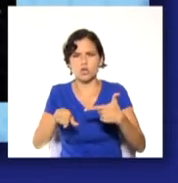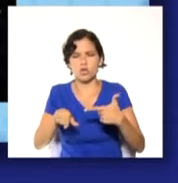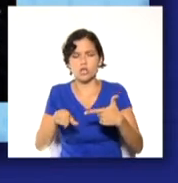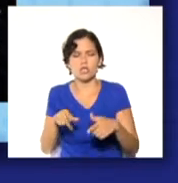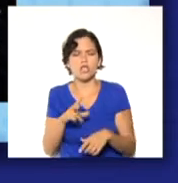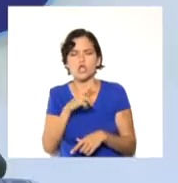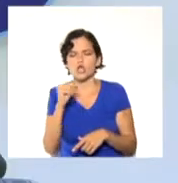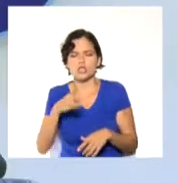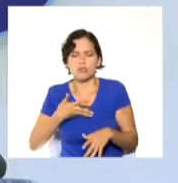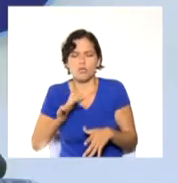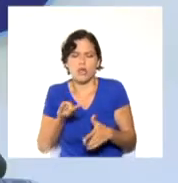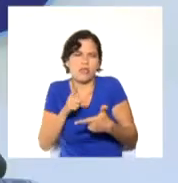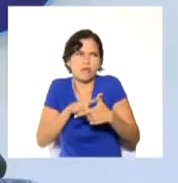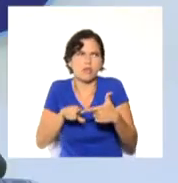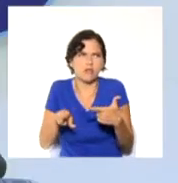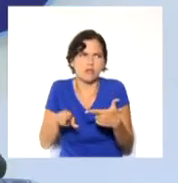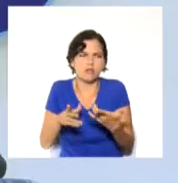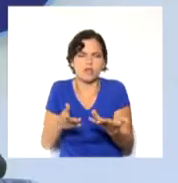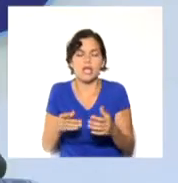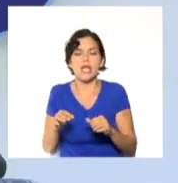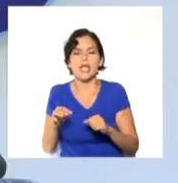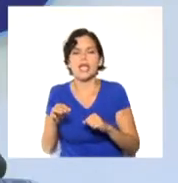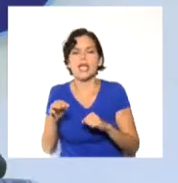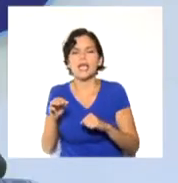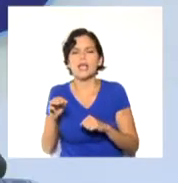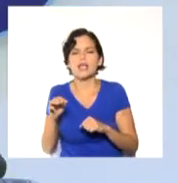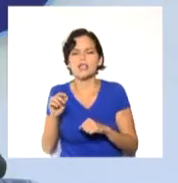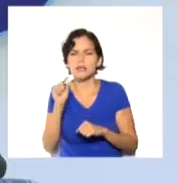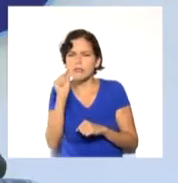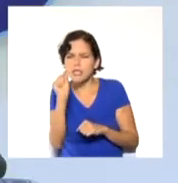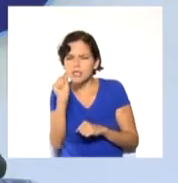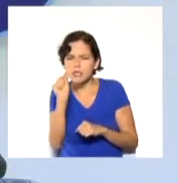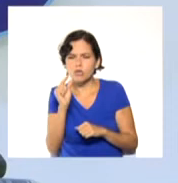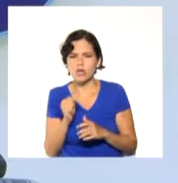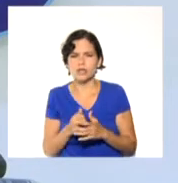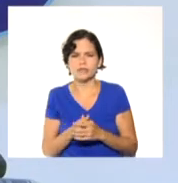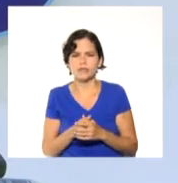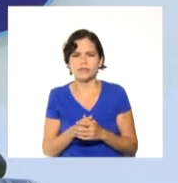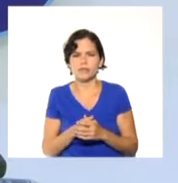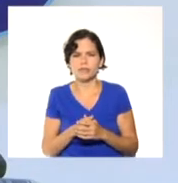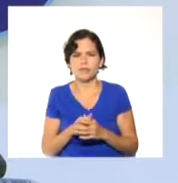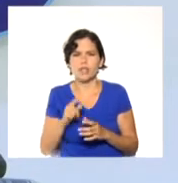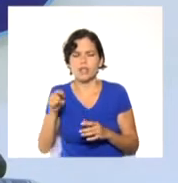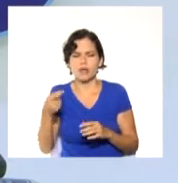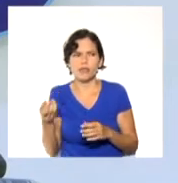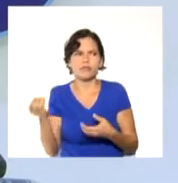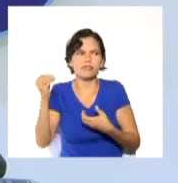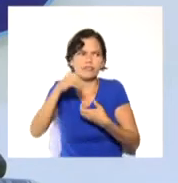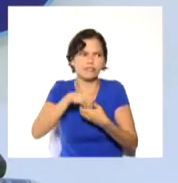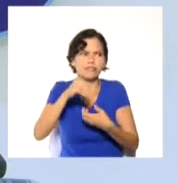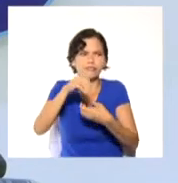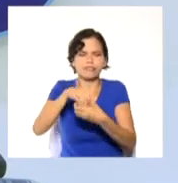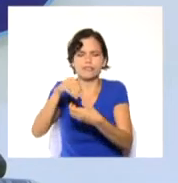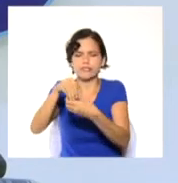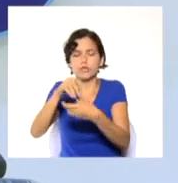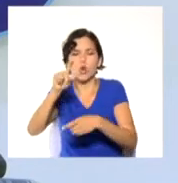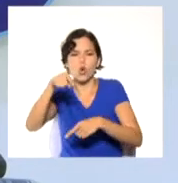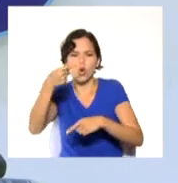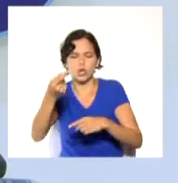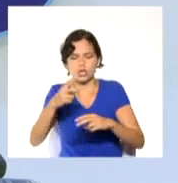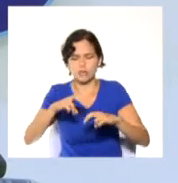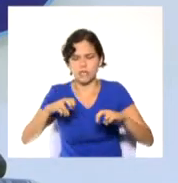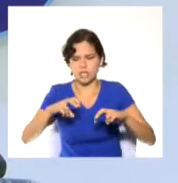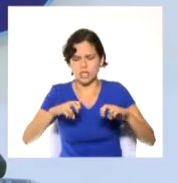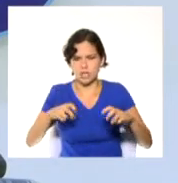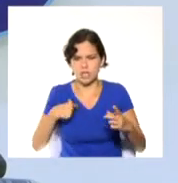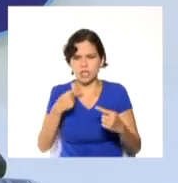división. Esa partícula, posteriormente, le fueron aportando otros investigadores y